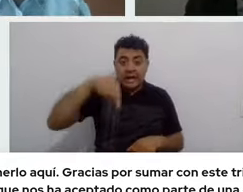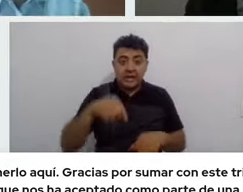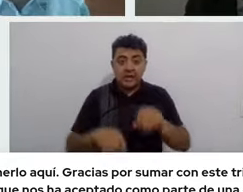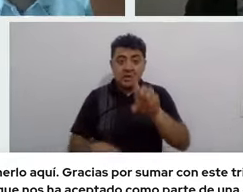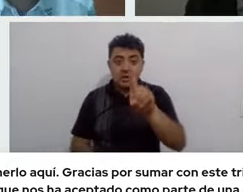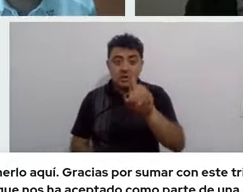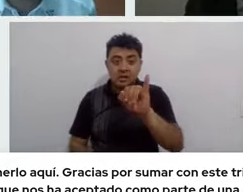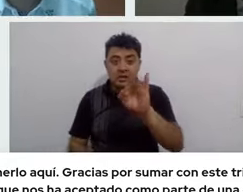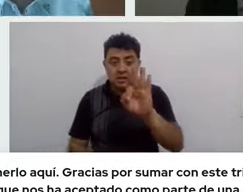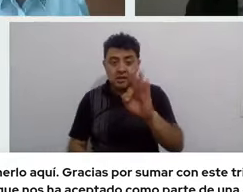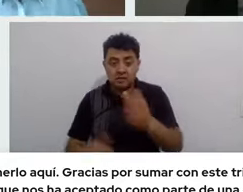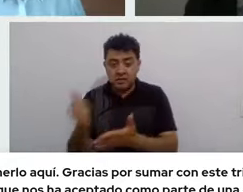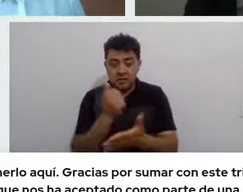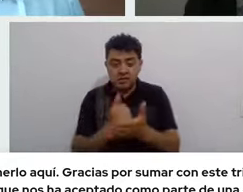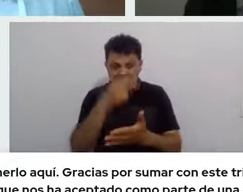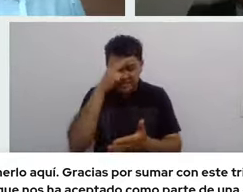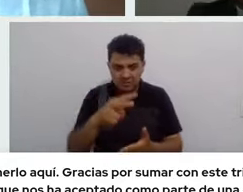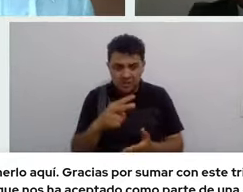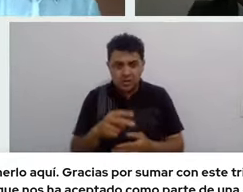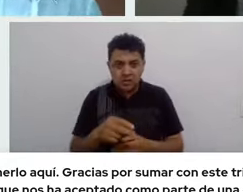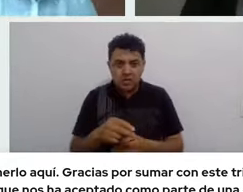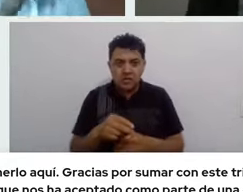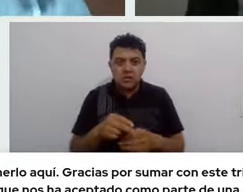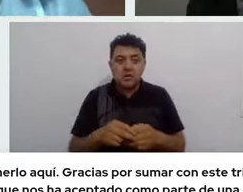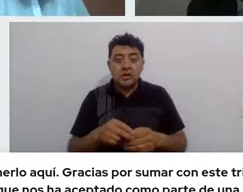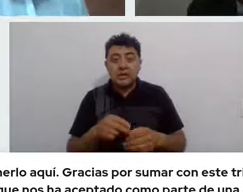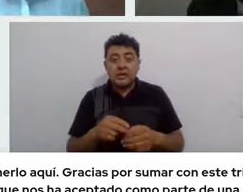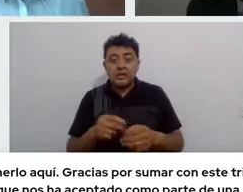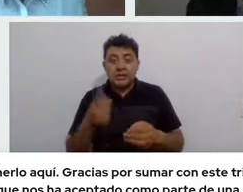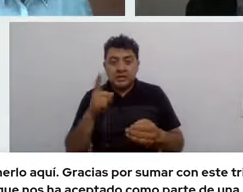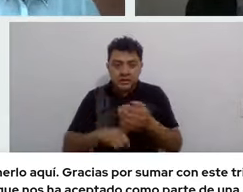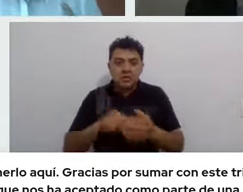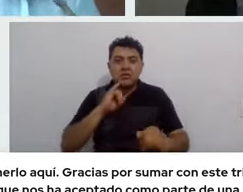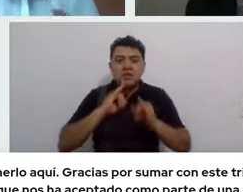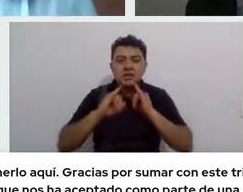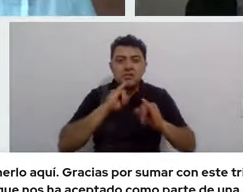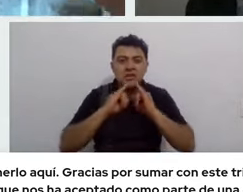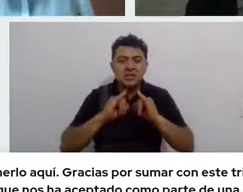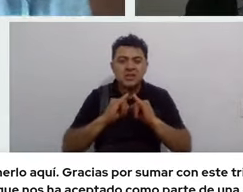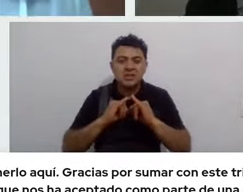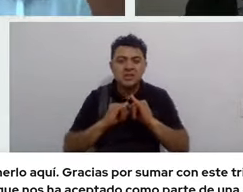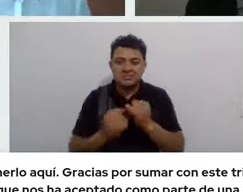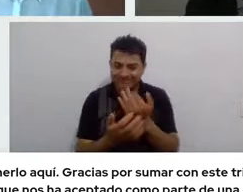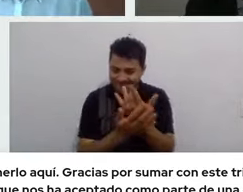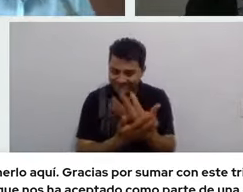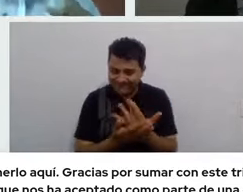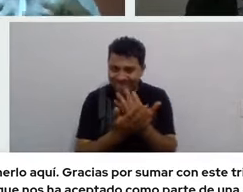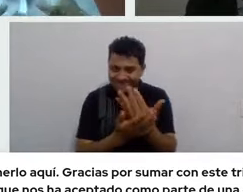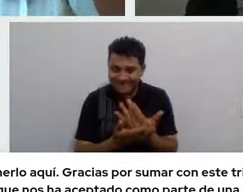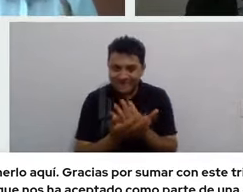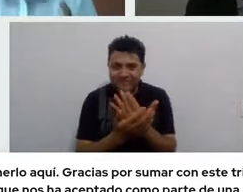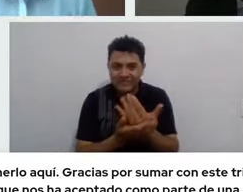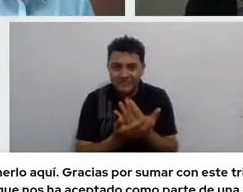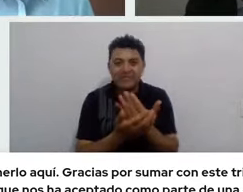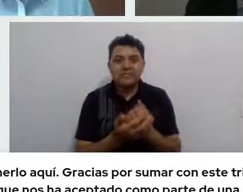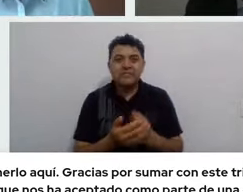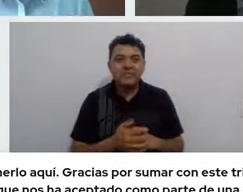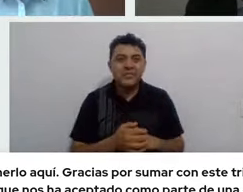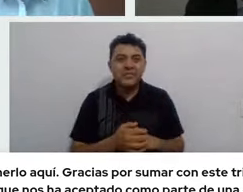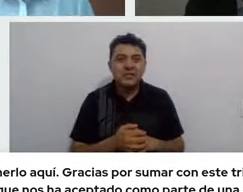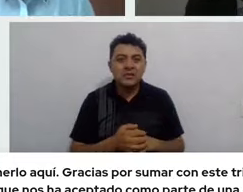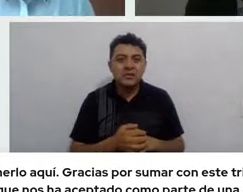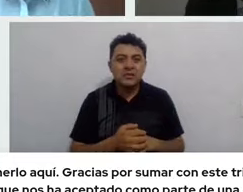a través de las personas intérpretes de lengua de señas mexicanas, aguantarnos un ratito, porque justo estamos teniendo